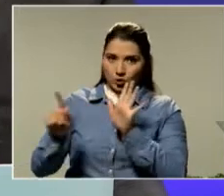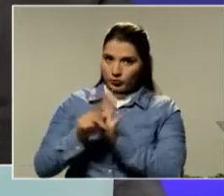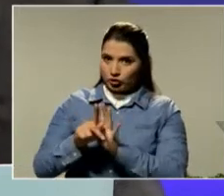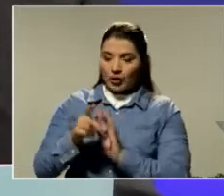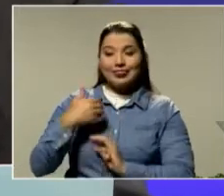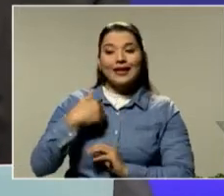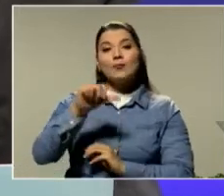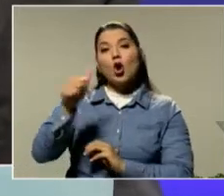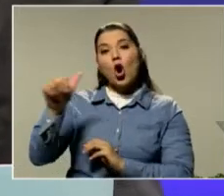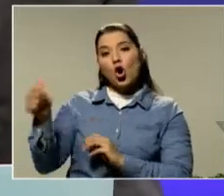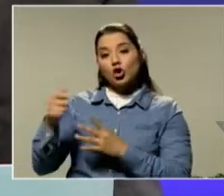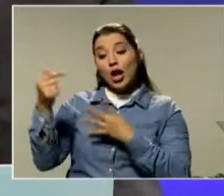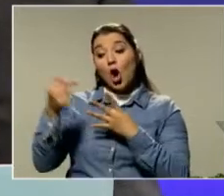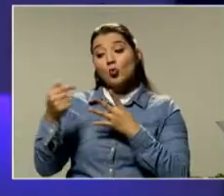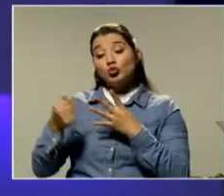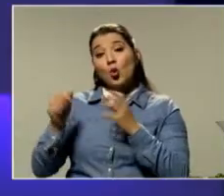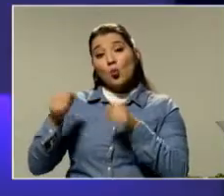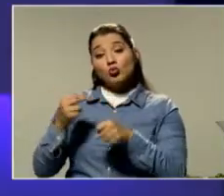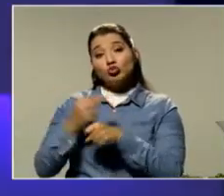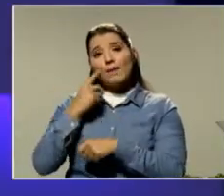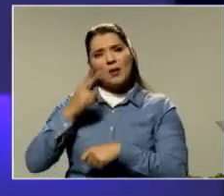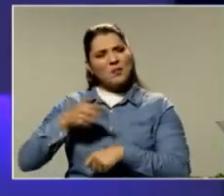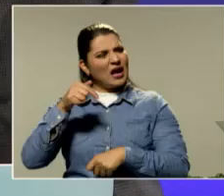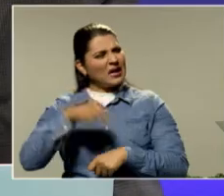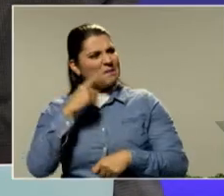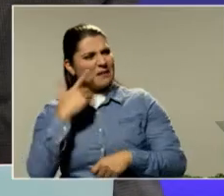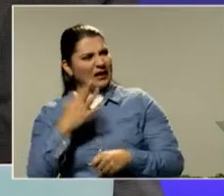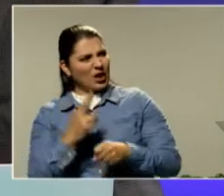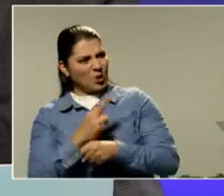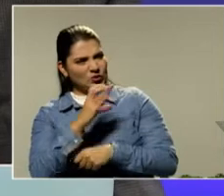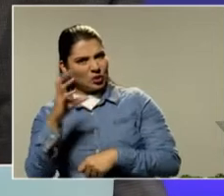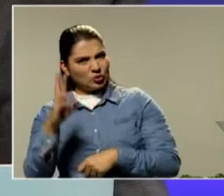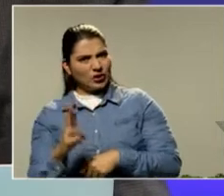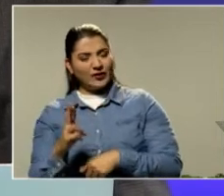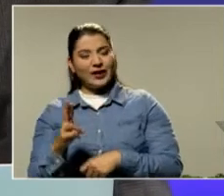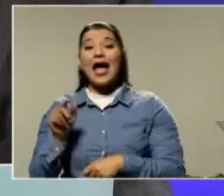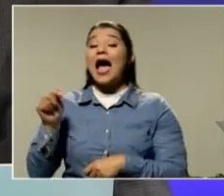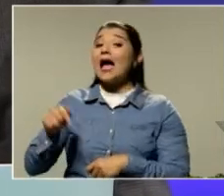pueden usar para lo mismo. ¿Aquí para qué se utiliza? El clorpirifos